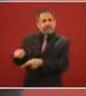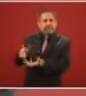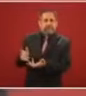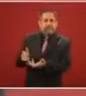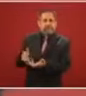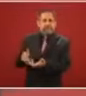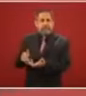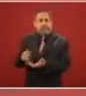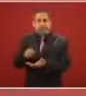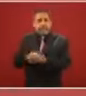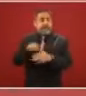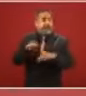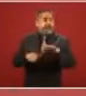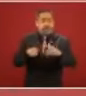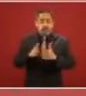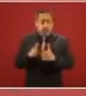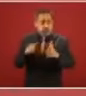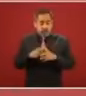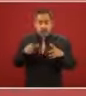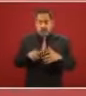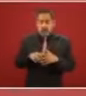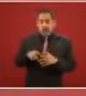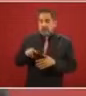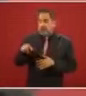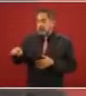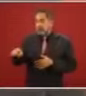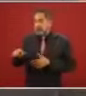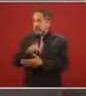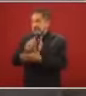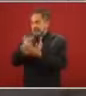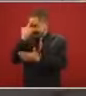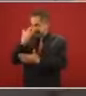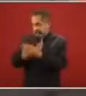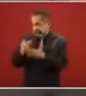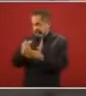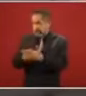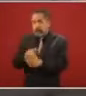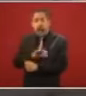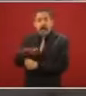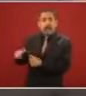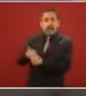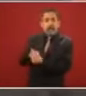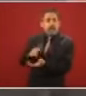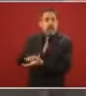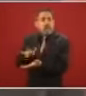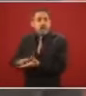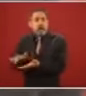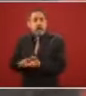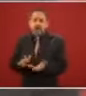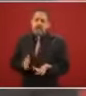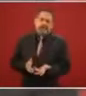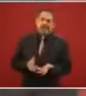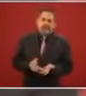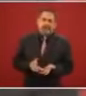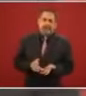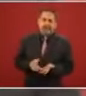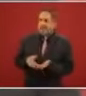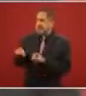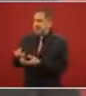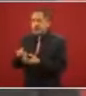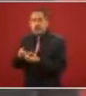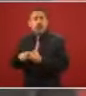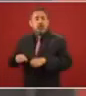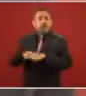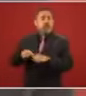caso de grupos que se dedican a la delincuencia que tienen respaldo, que tienen una base